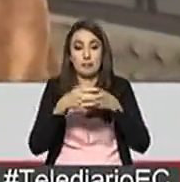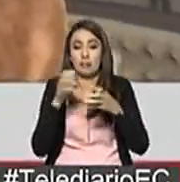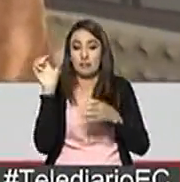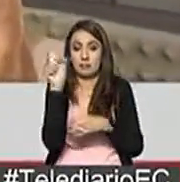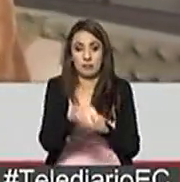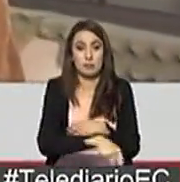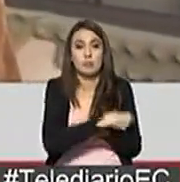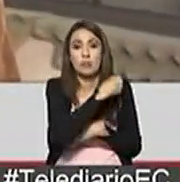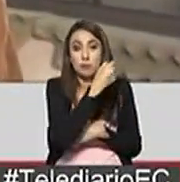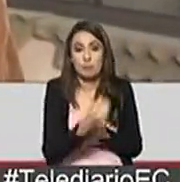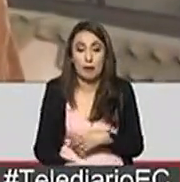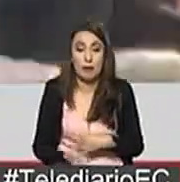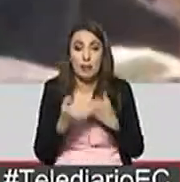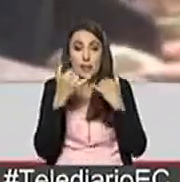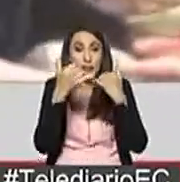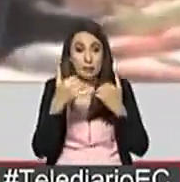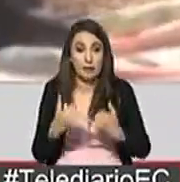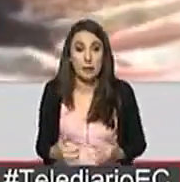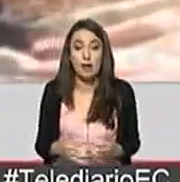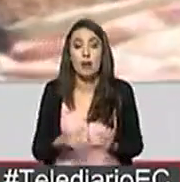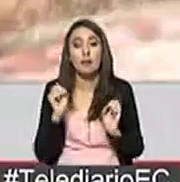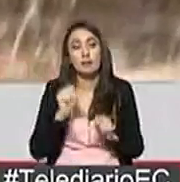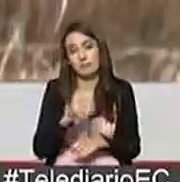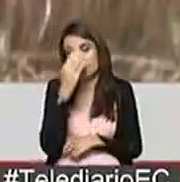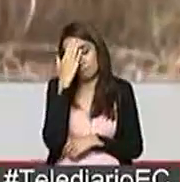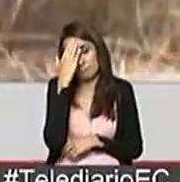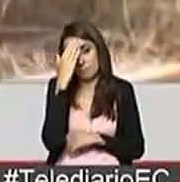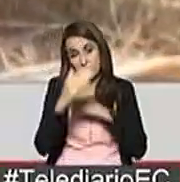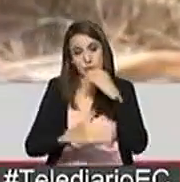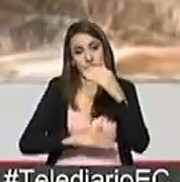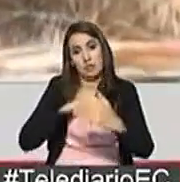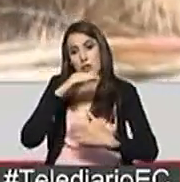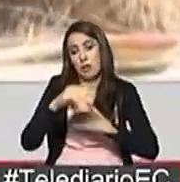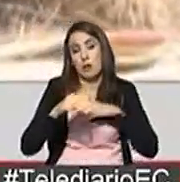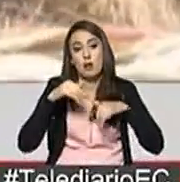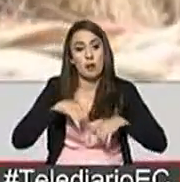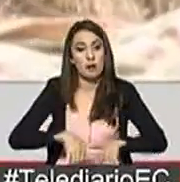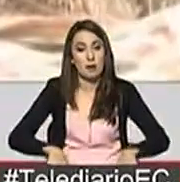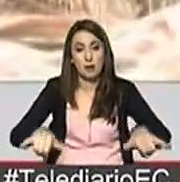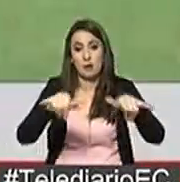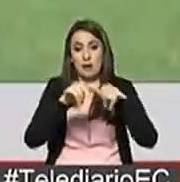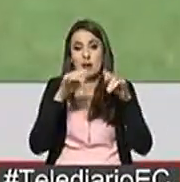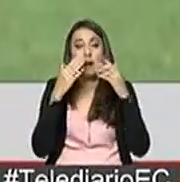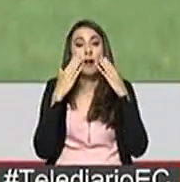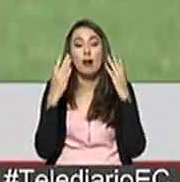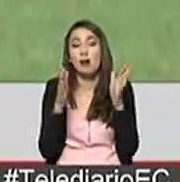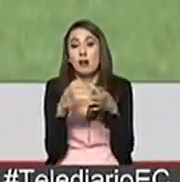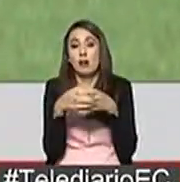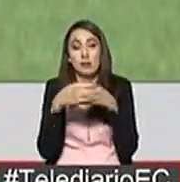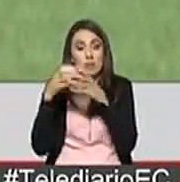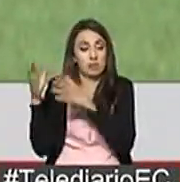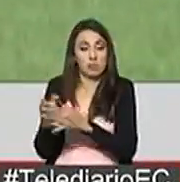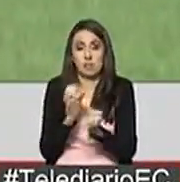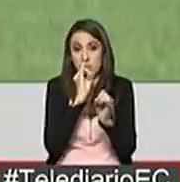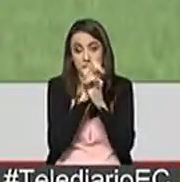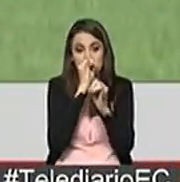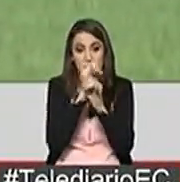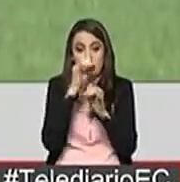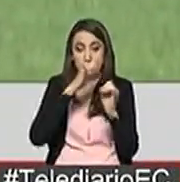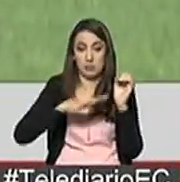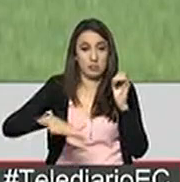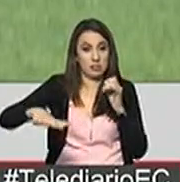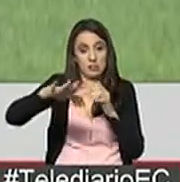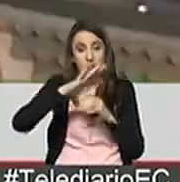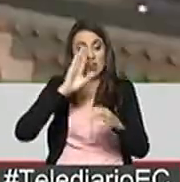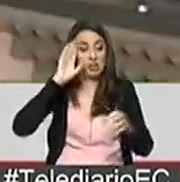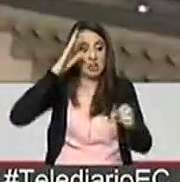Organizaciones Campesinas y Montubias del Ecuador, consideró clave desarrollar claramente un trabajo articulado entre la institucionalidad del sector agrícola con el